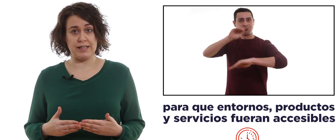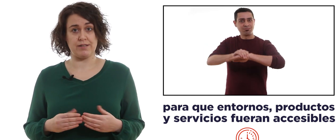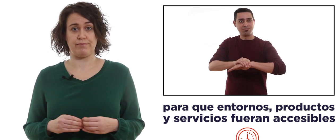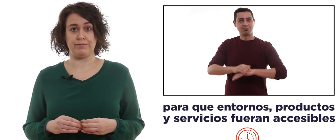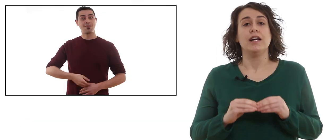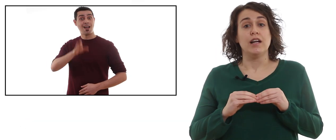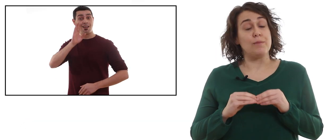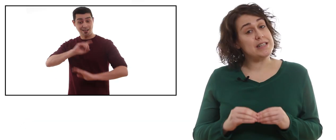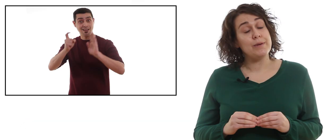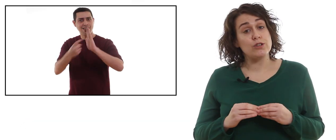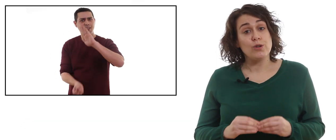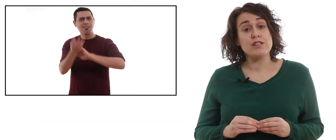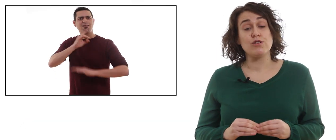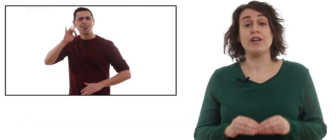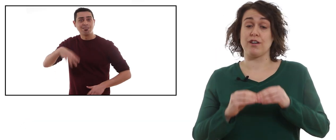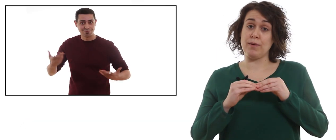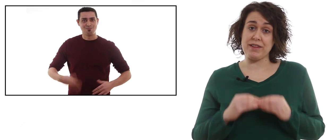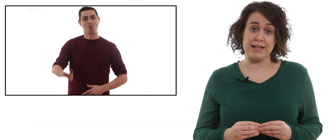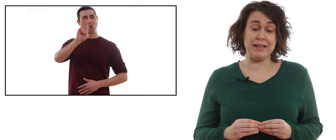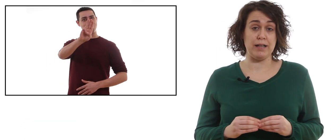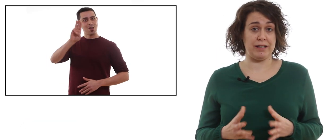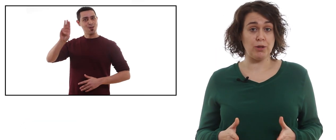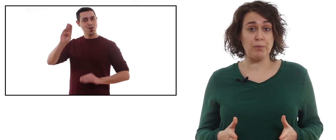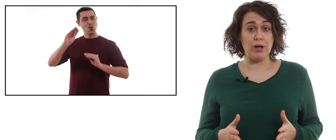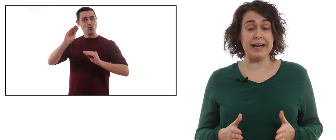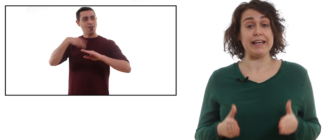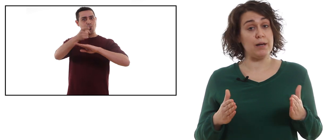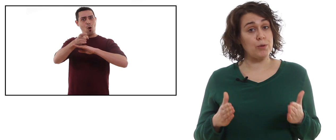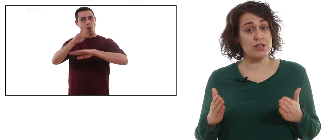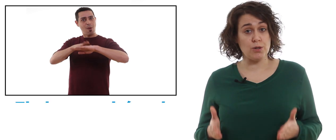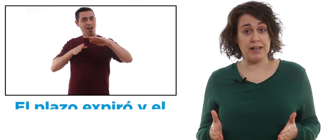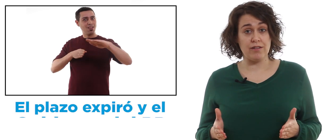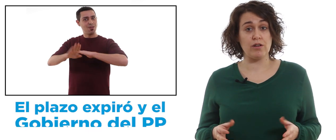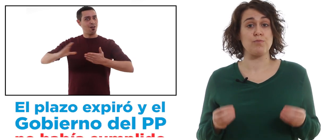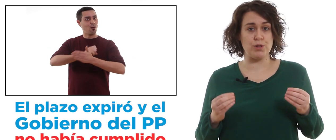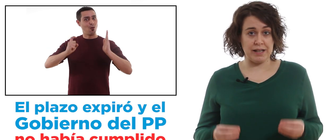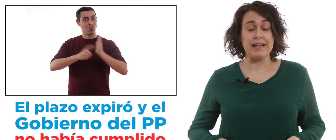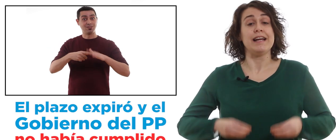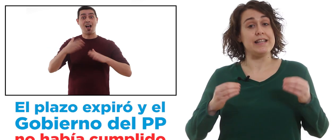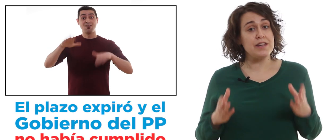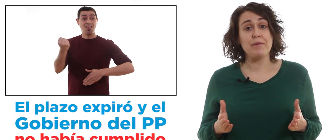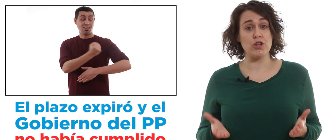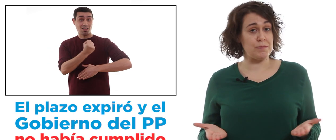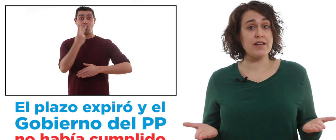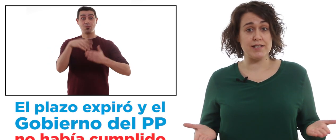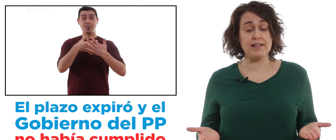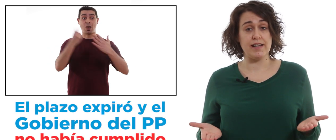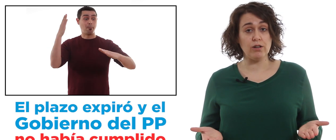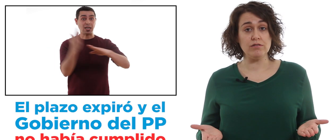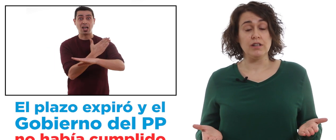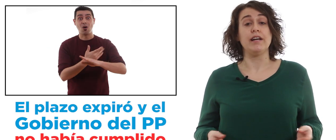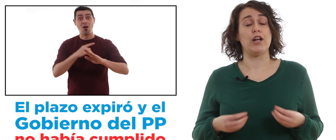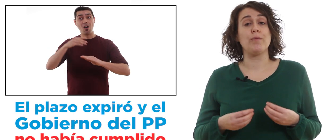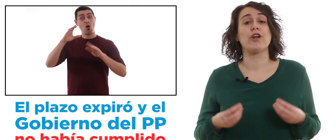accesibles. Lo más grave de todo esto es que fue precisamente el Partido Popular quien aprobó estas obligaciones. Pues bien, diciembre de 2017